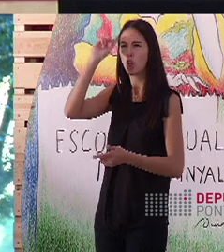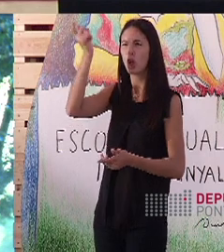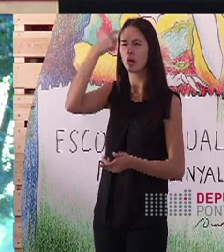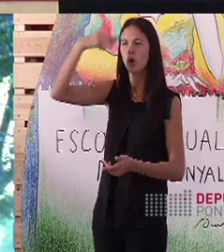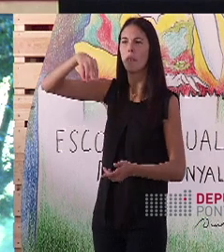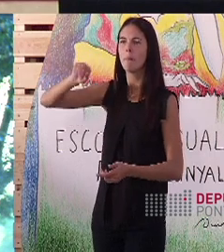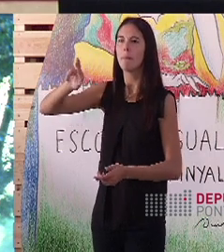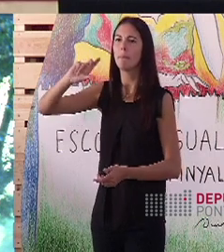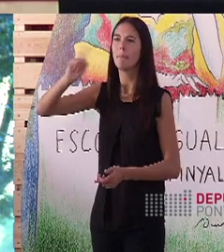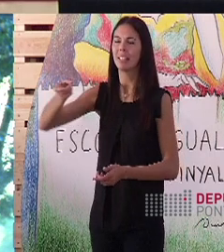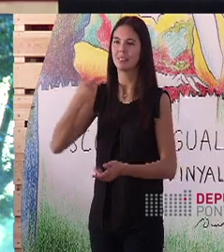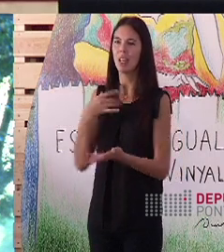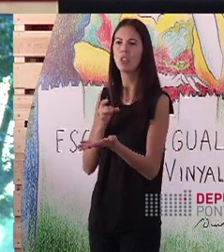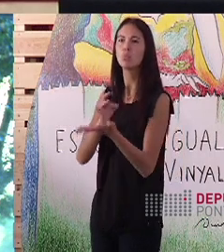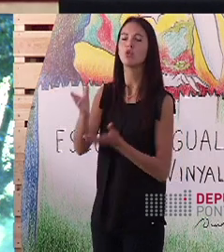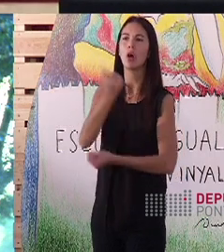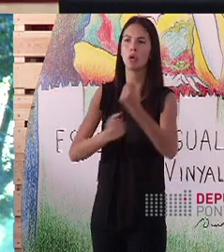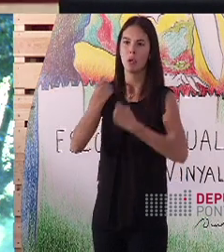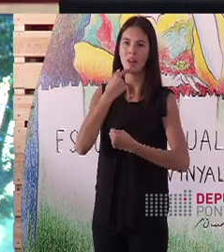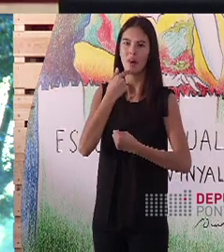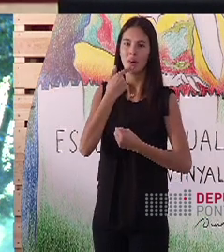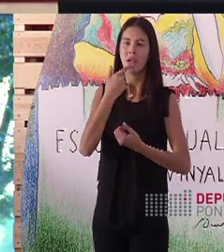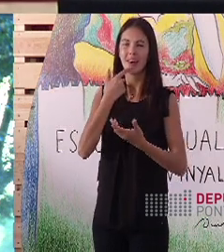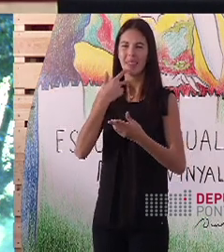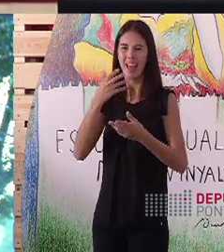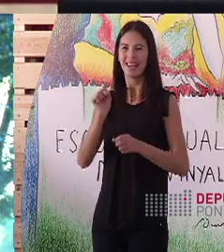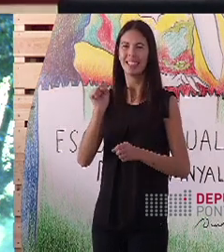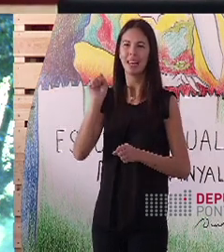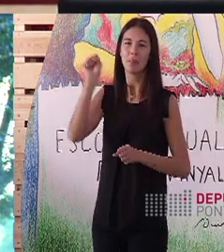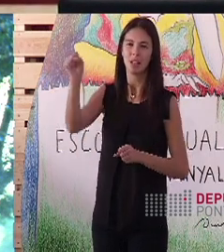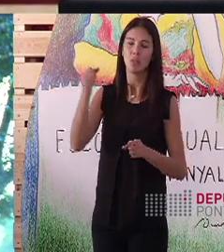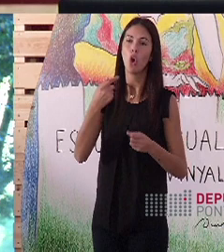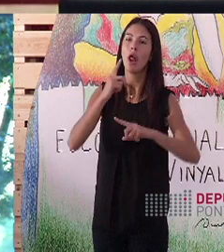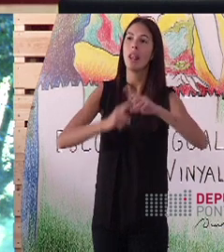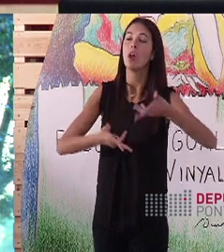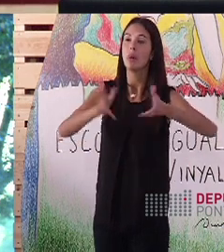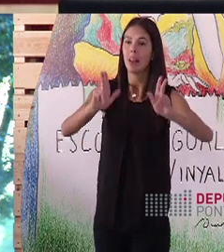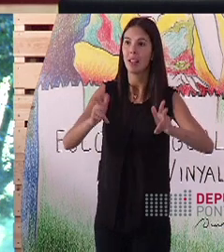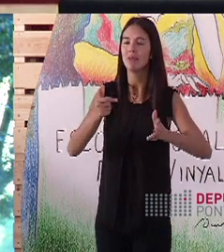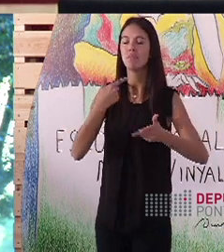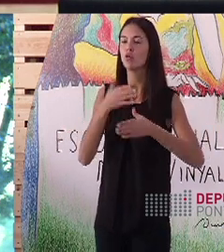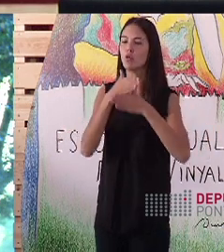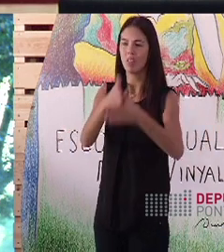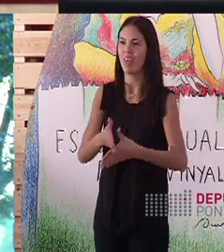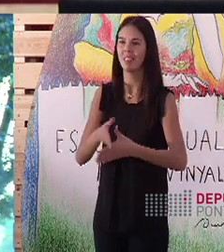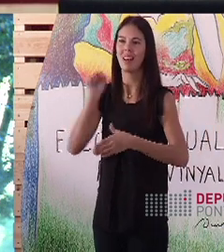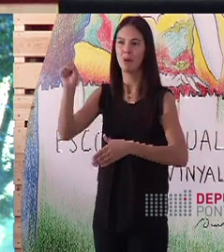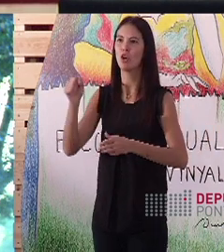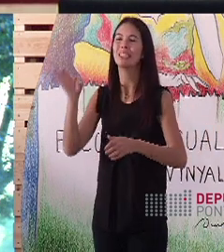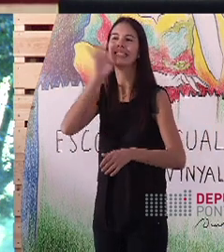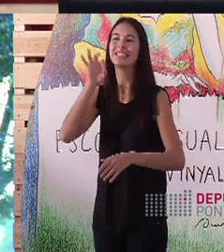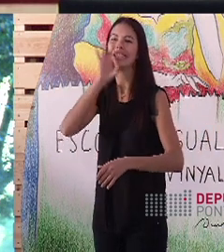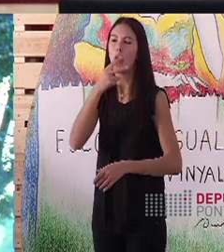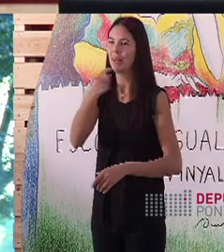económica, que era la característica que definía el capitalismo neoliberal, es insuficiente para explicar el capitalismo del siglo XXI. Y